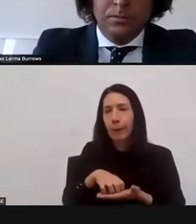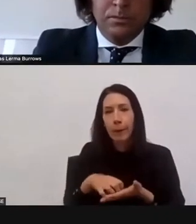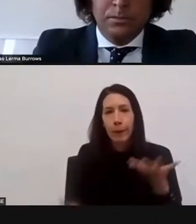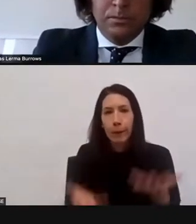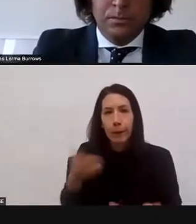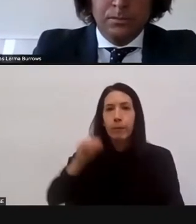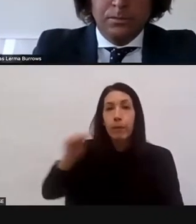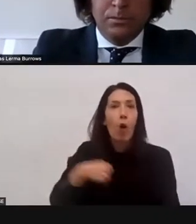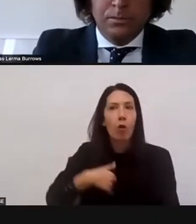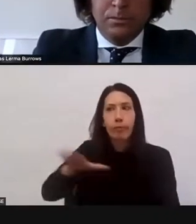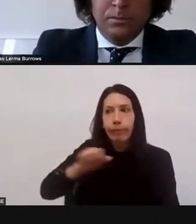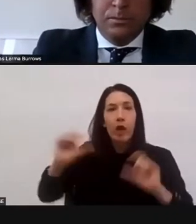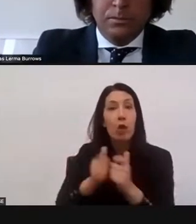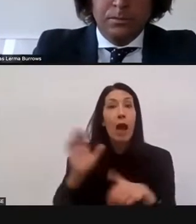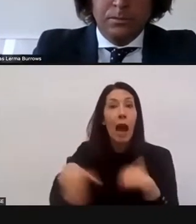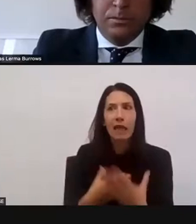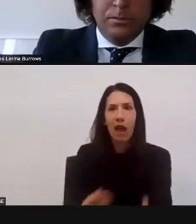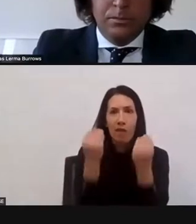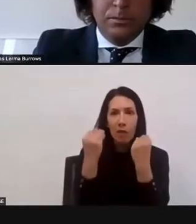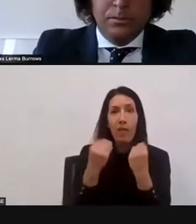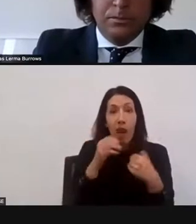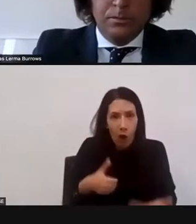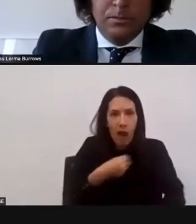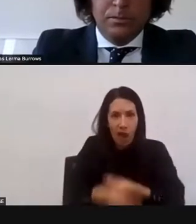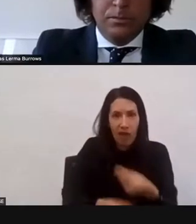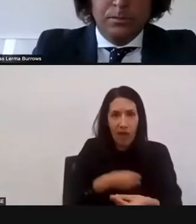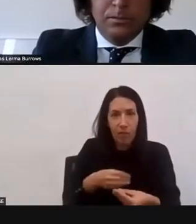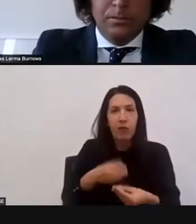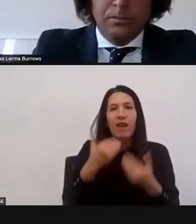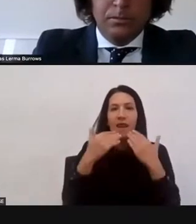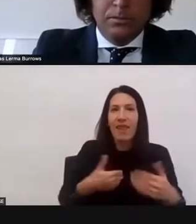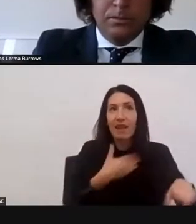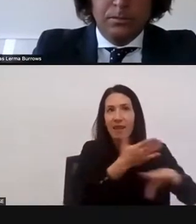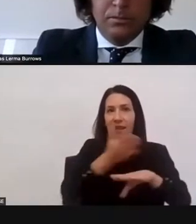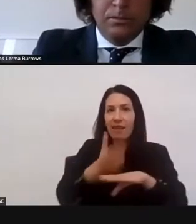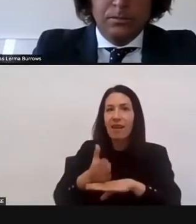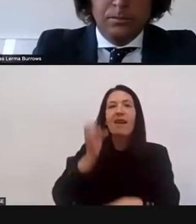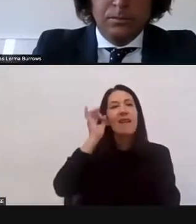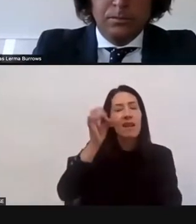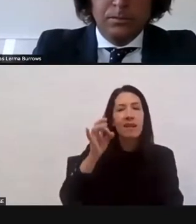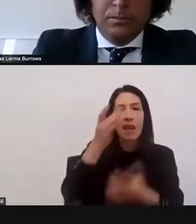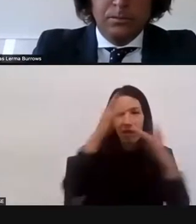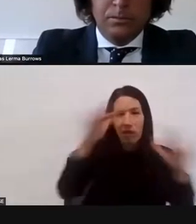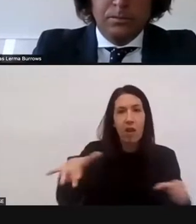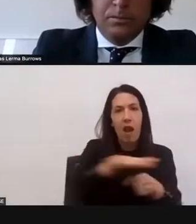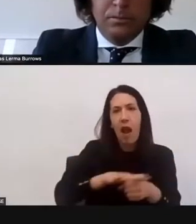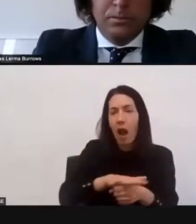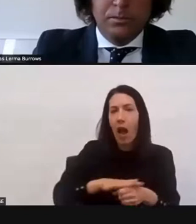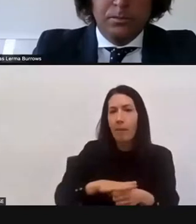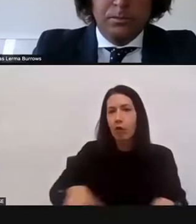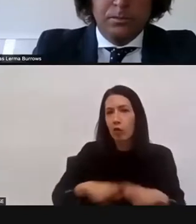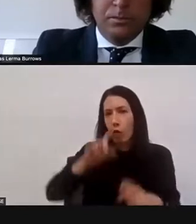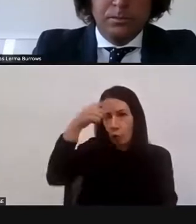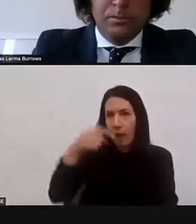una reunión, incluso recibir formación, que estamos haciendo mediante charlas y conferencias en distintos ámbitos socioculturales y educativos sobre